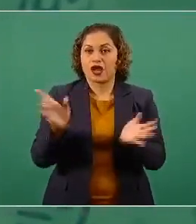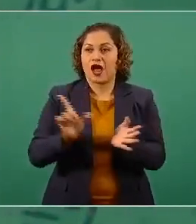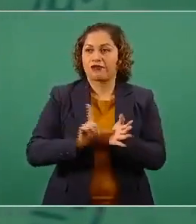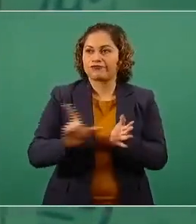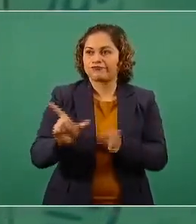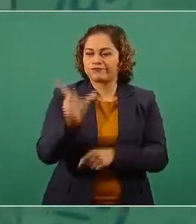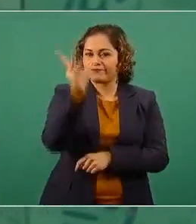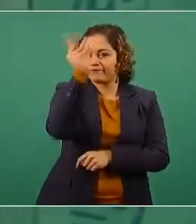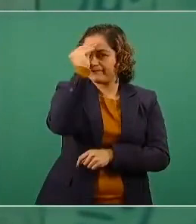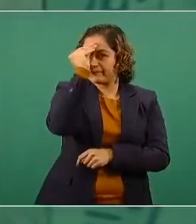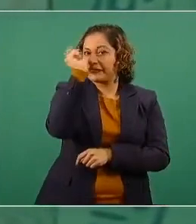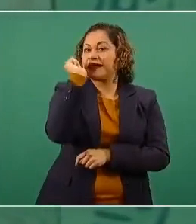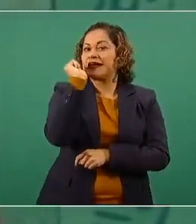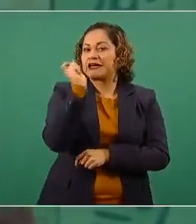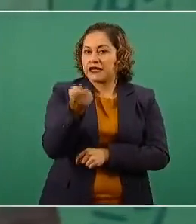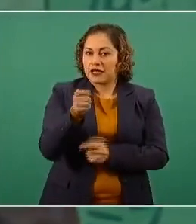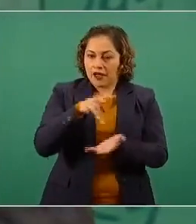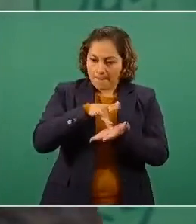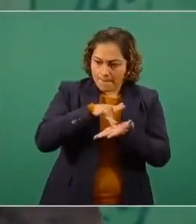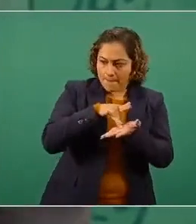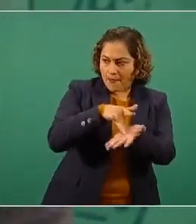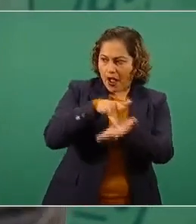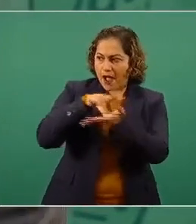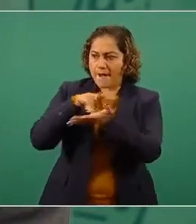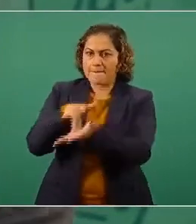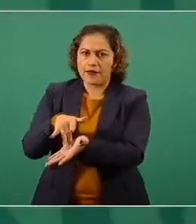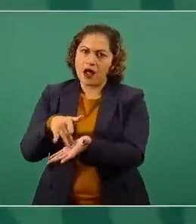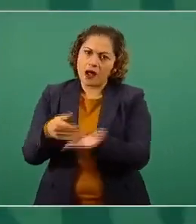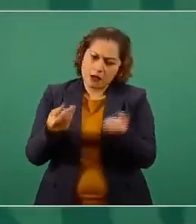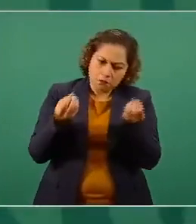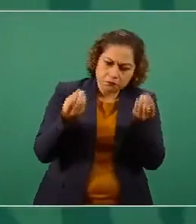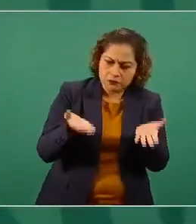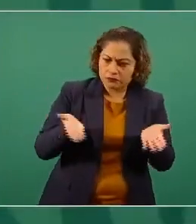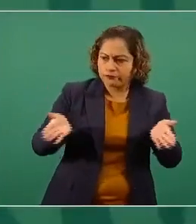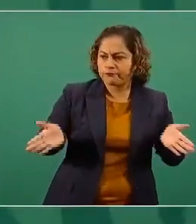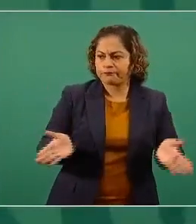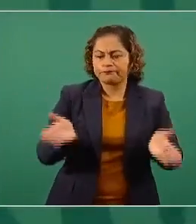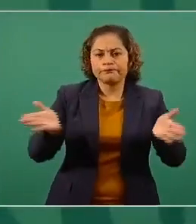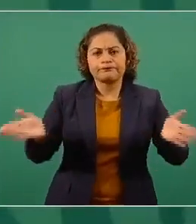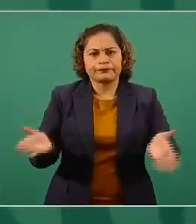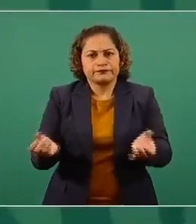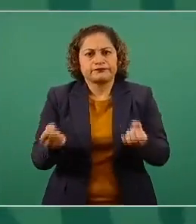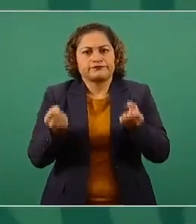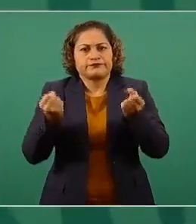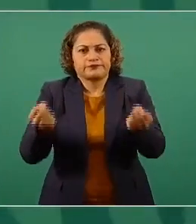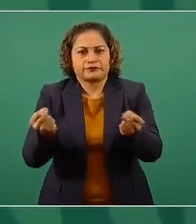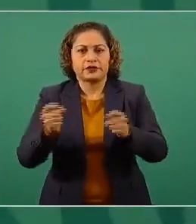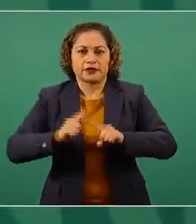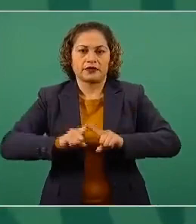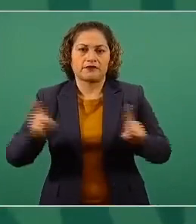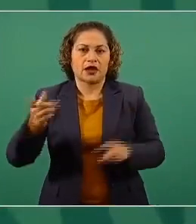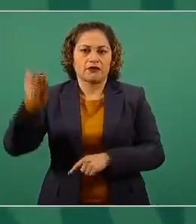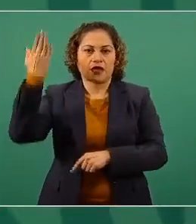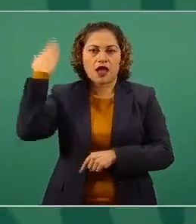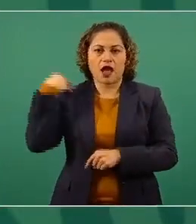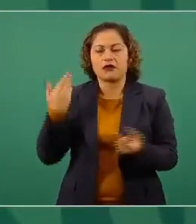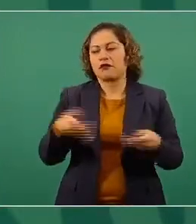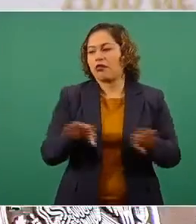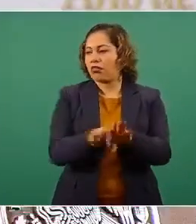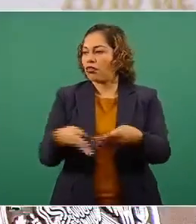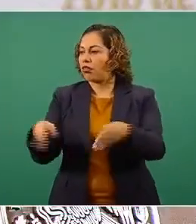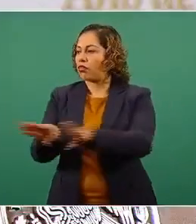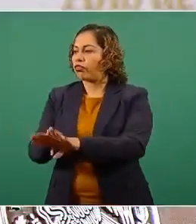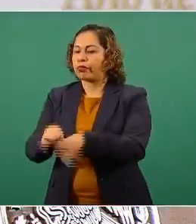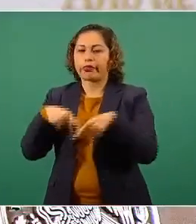de apostar a lo que se estaba haciendo, a cerrar plantas de la Comisión Federal de